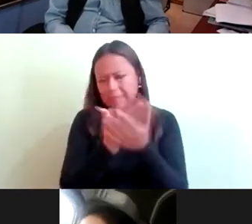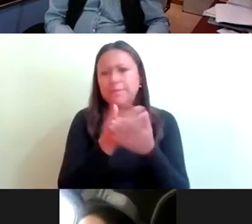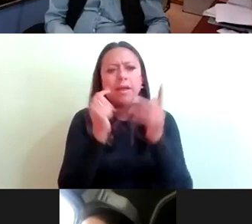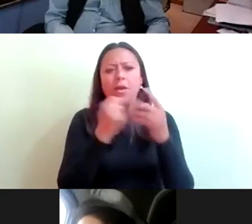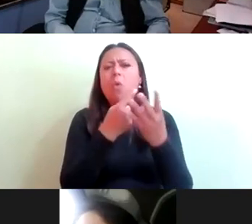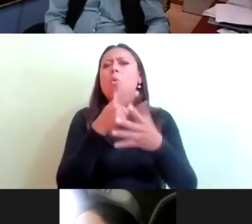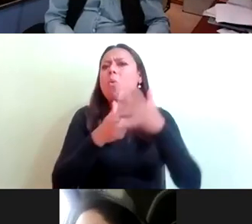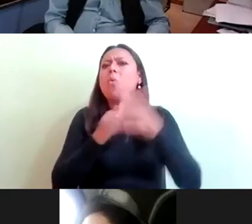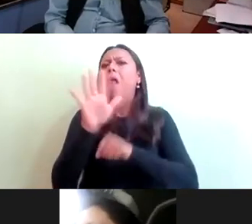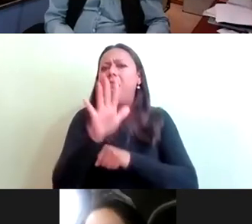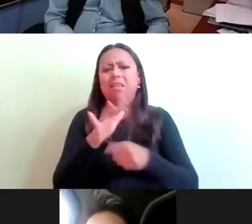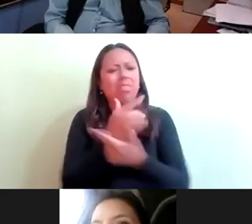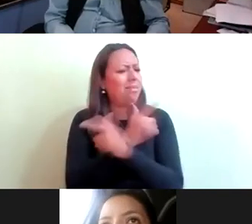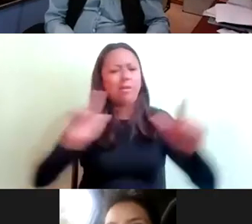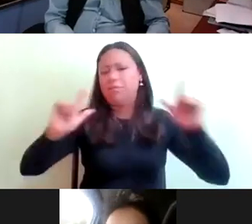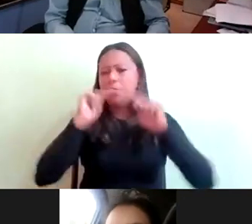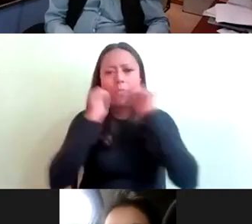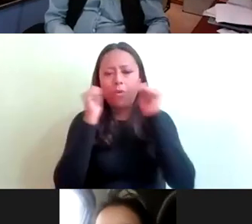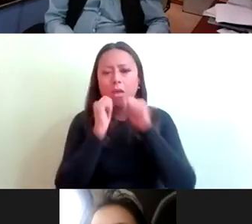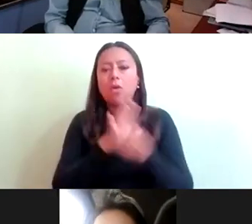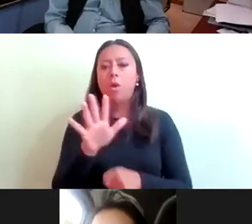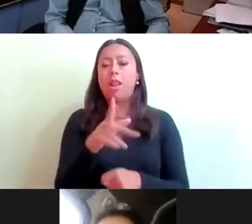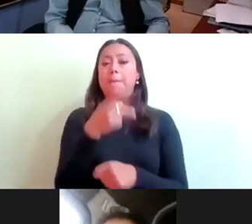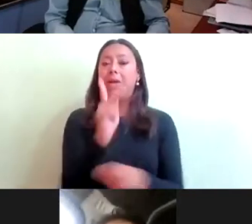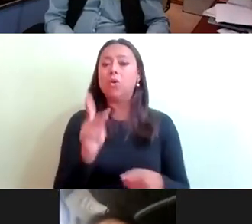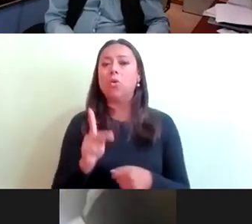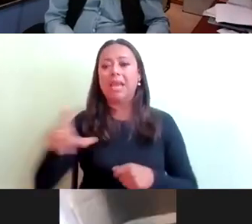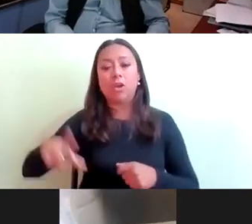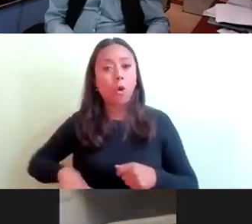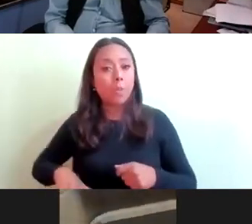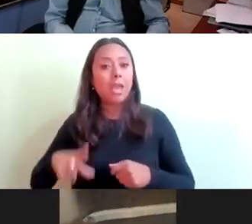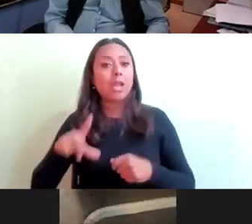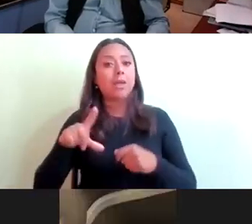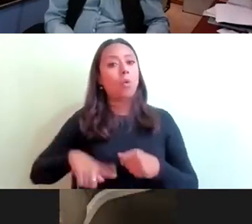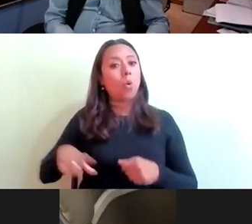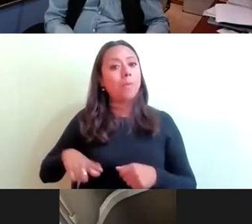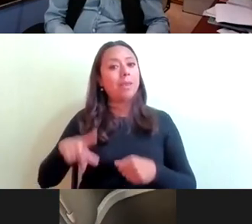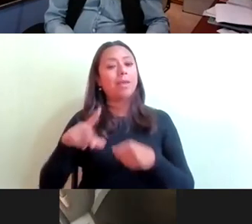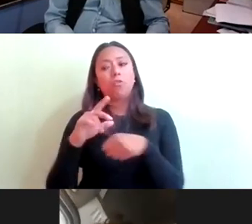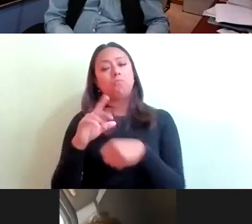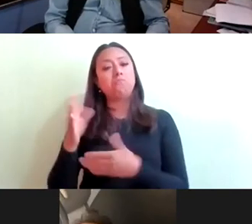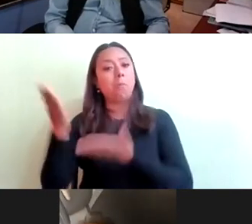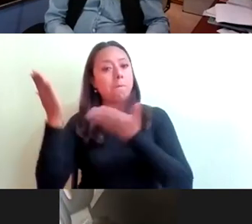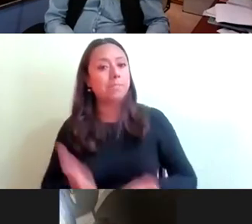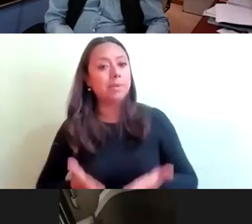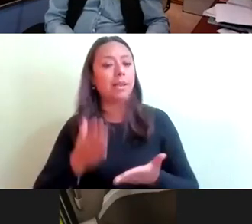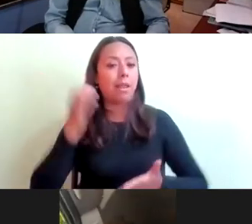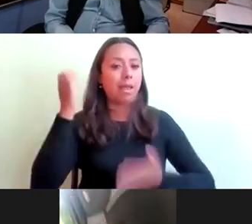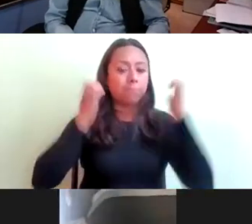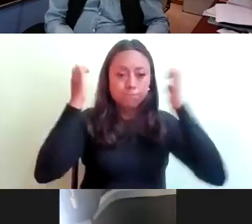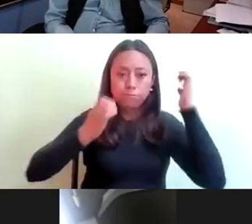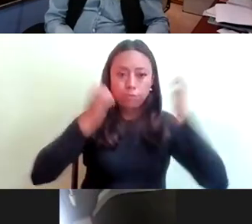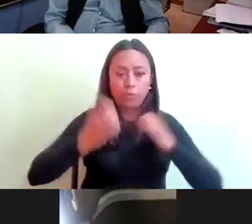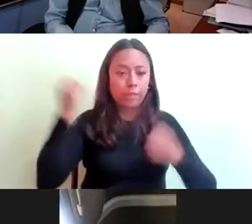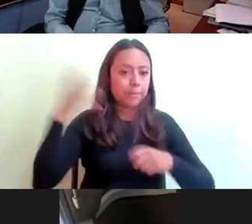de una iniciativa del Ejecutivo, donde el gobierno no tiene el recato de venir a exponerle al Congreso, donde no hay un solo